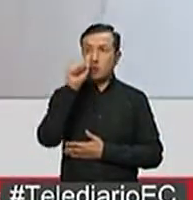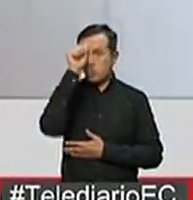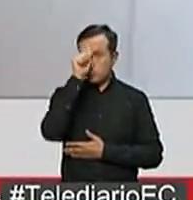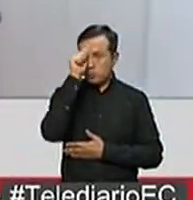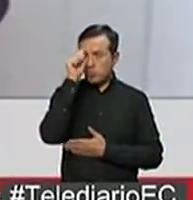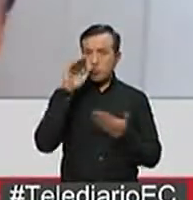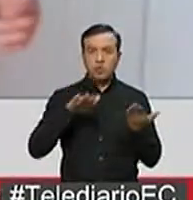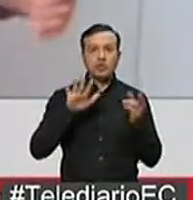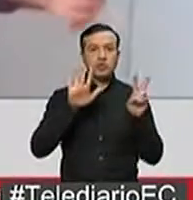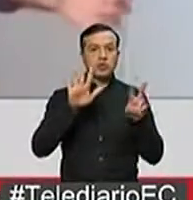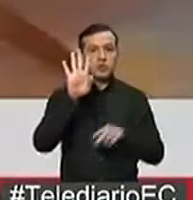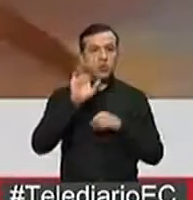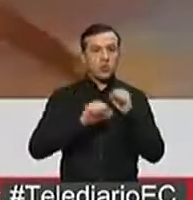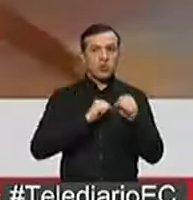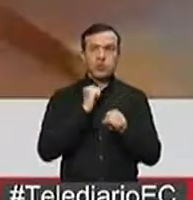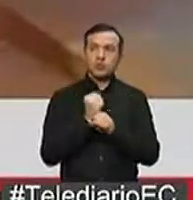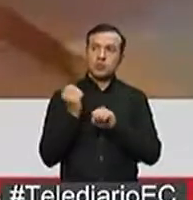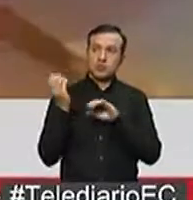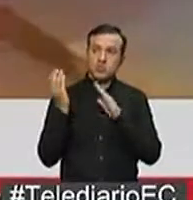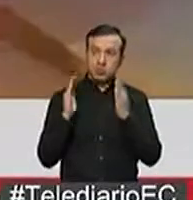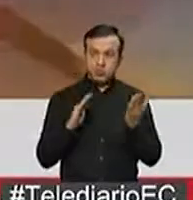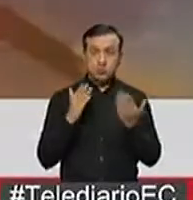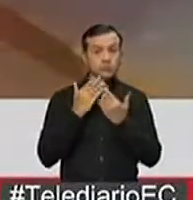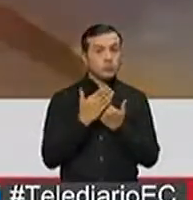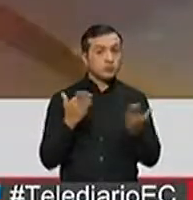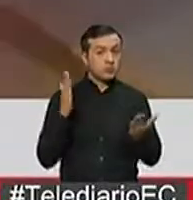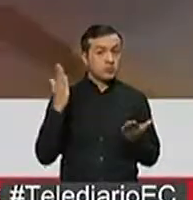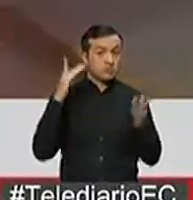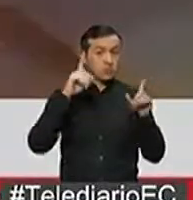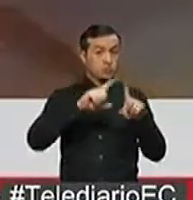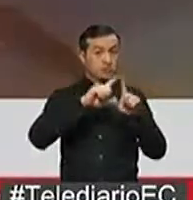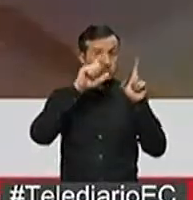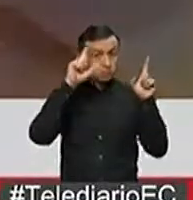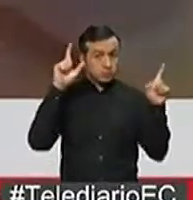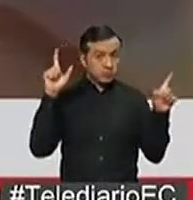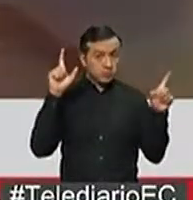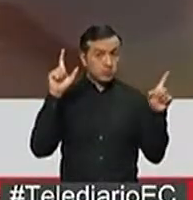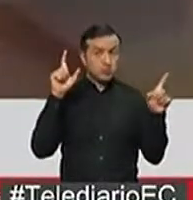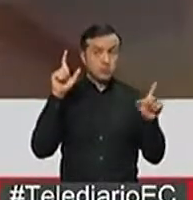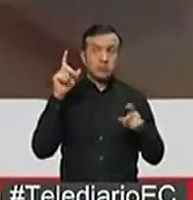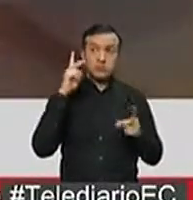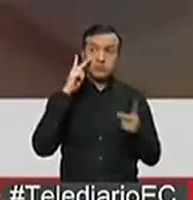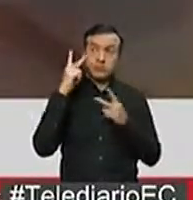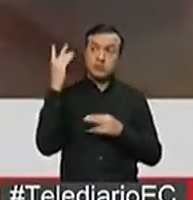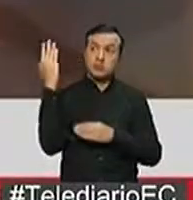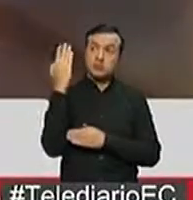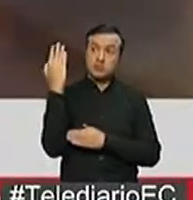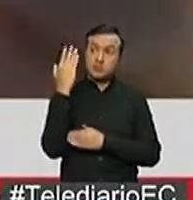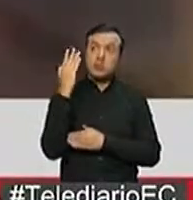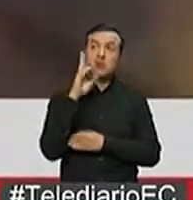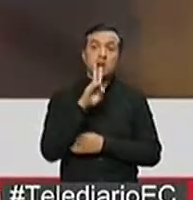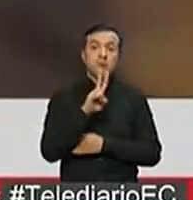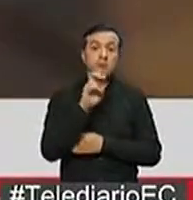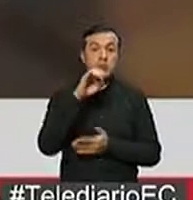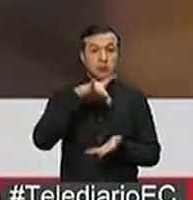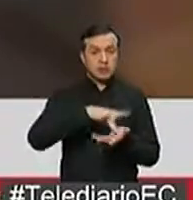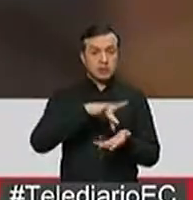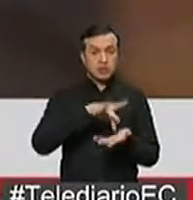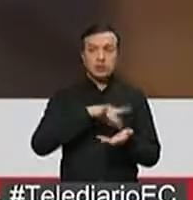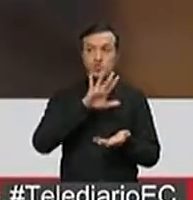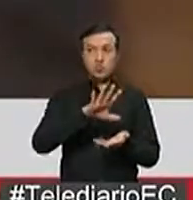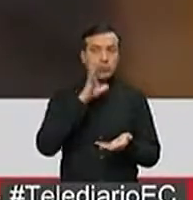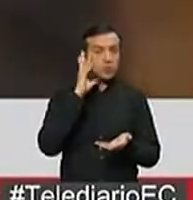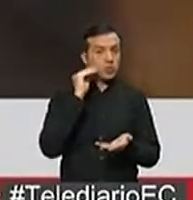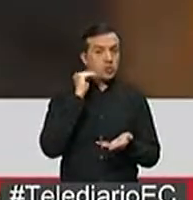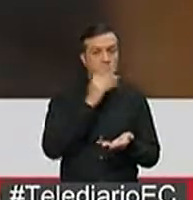sus 74 años de edad. El también empresario artístico y presentador de televisión grabó 20 discos durante su